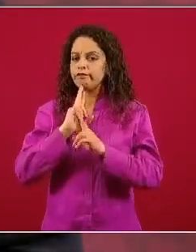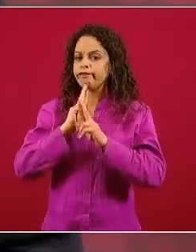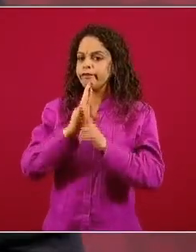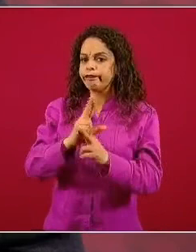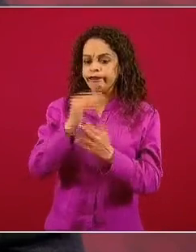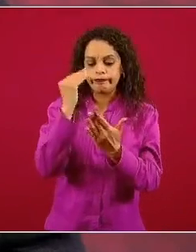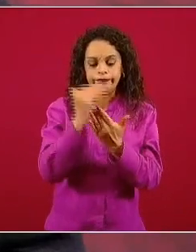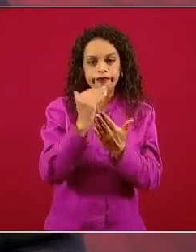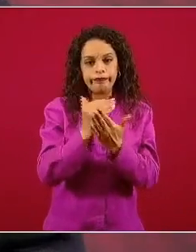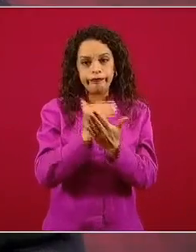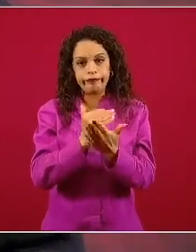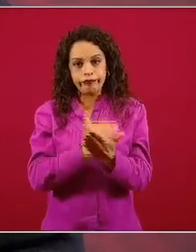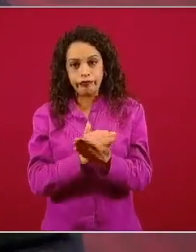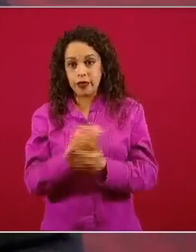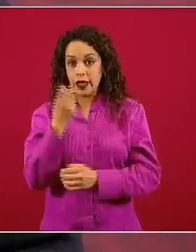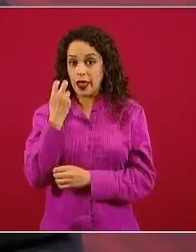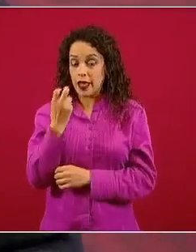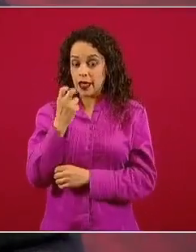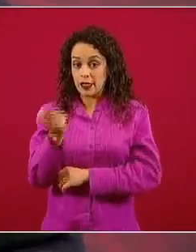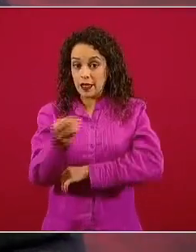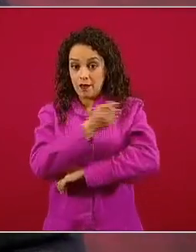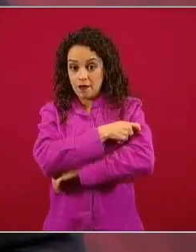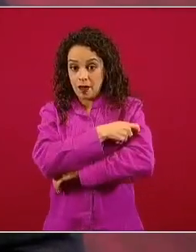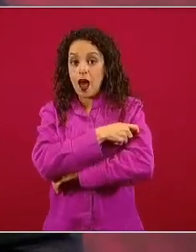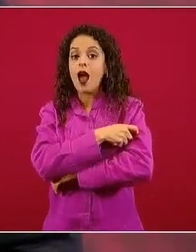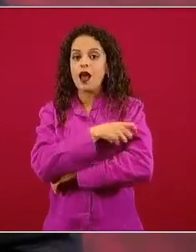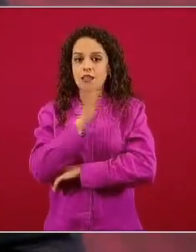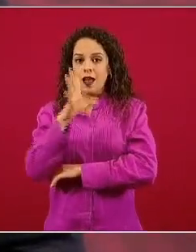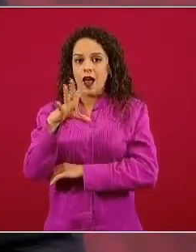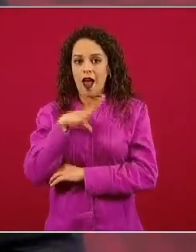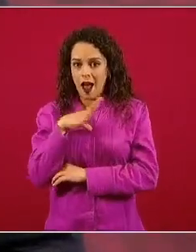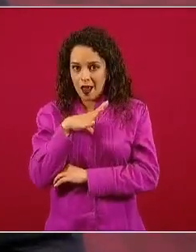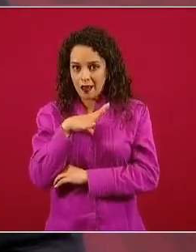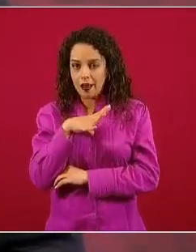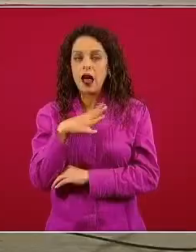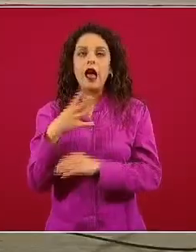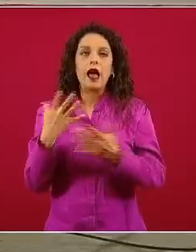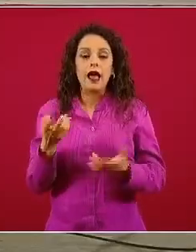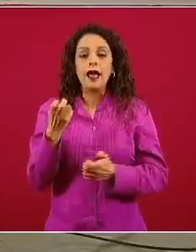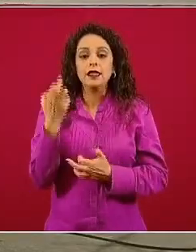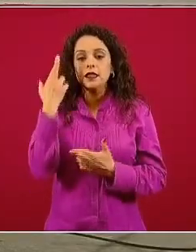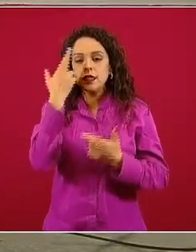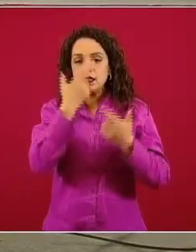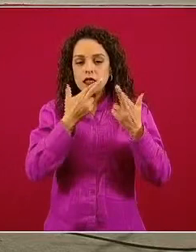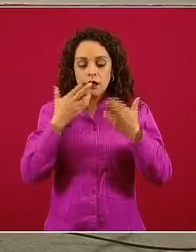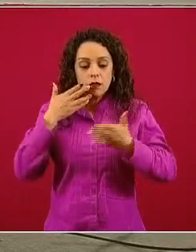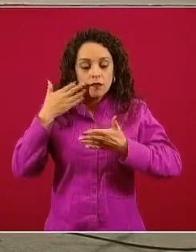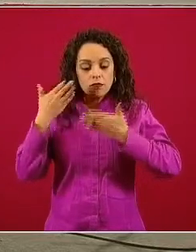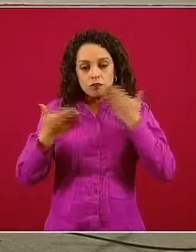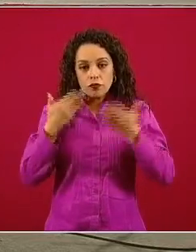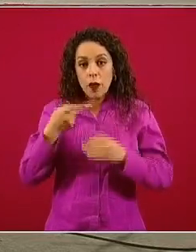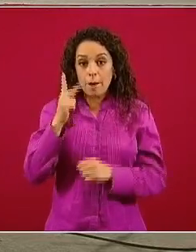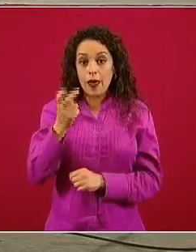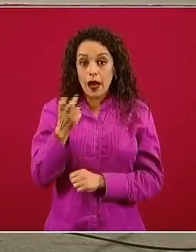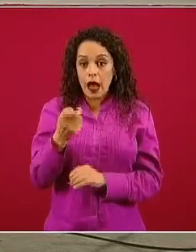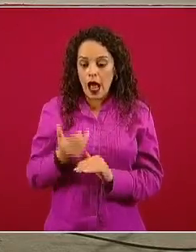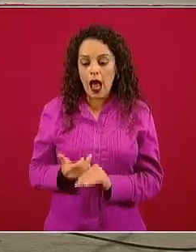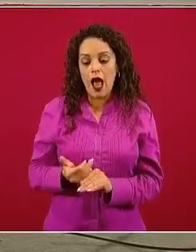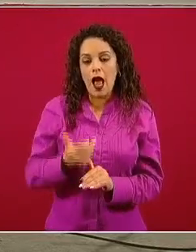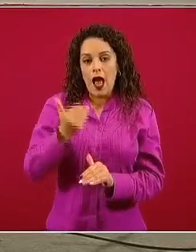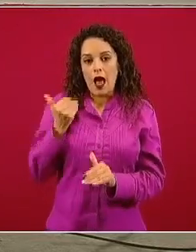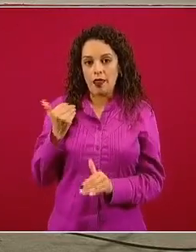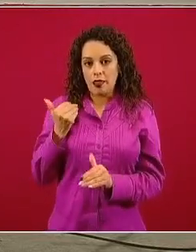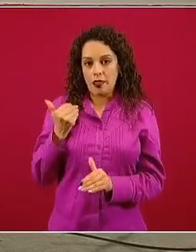esta vacuna o esta primera vacuna ha obtenido. Esto ya está siendo valorado, pero eso es un proceso previo. Recordemos